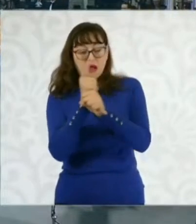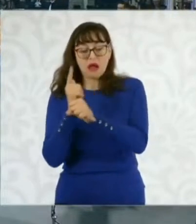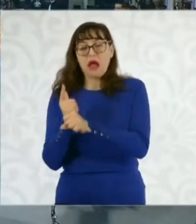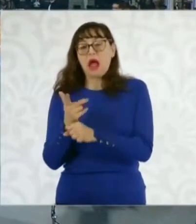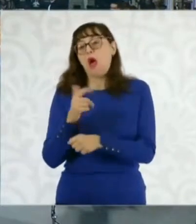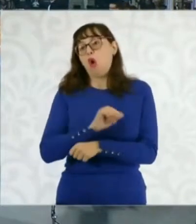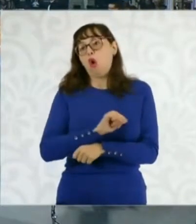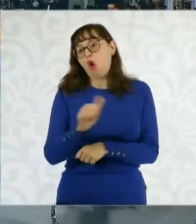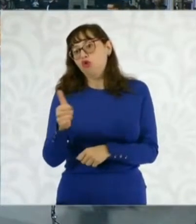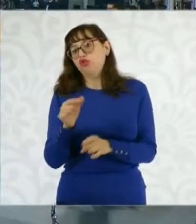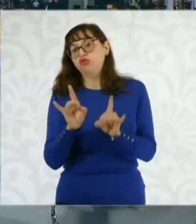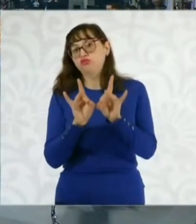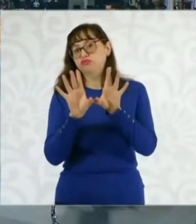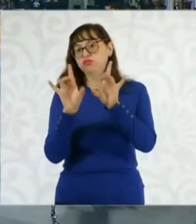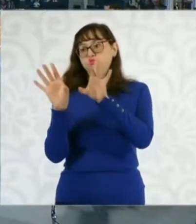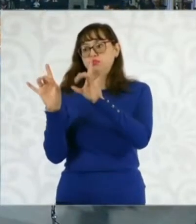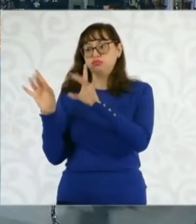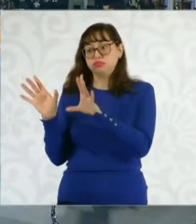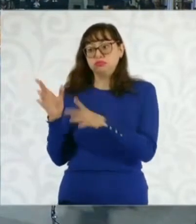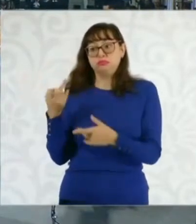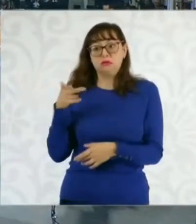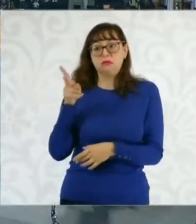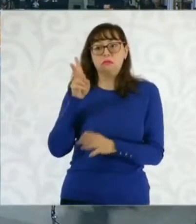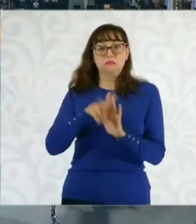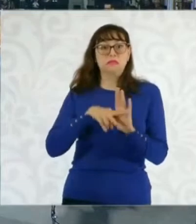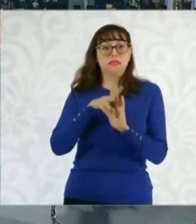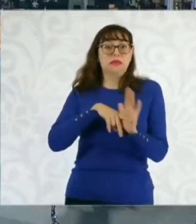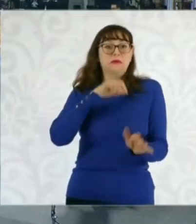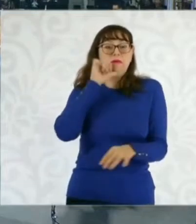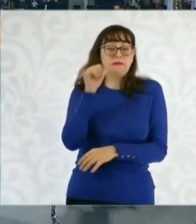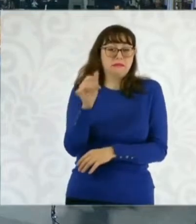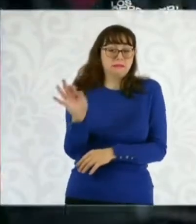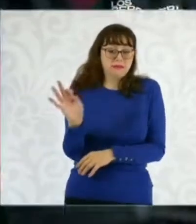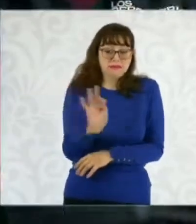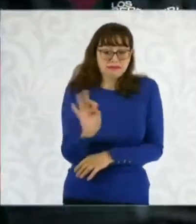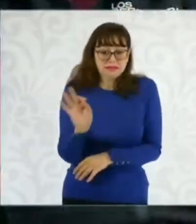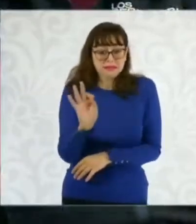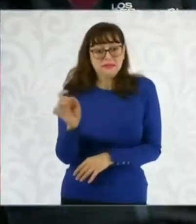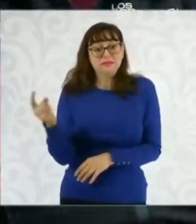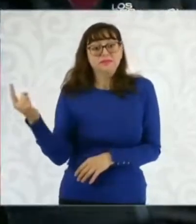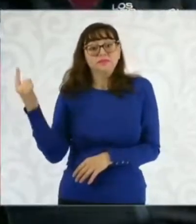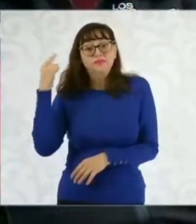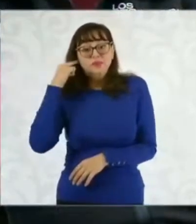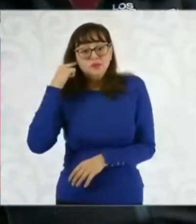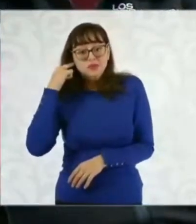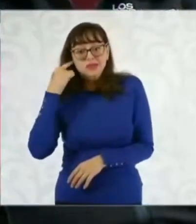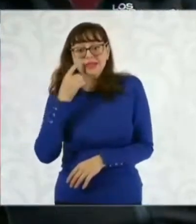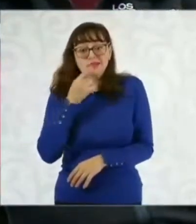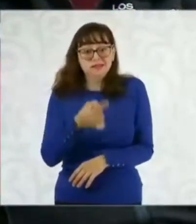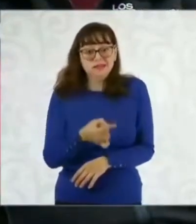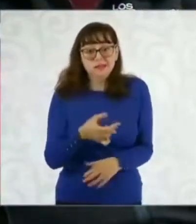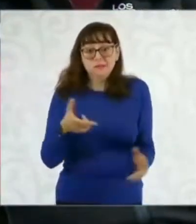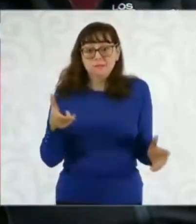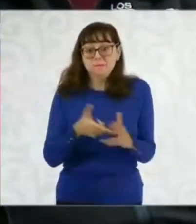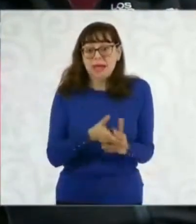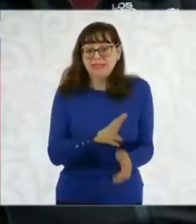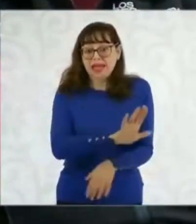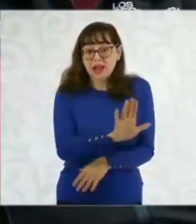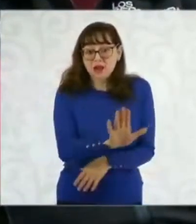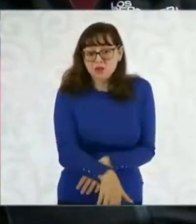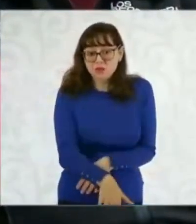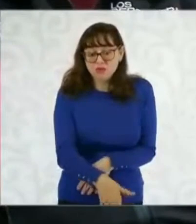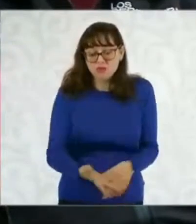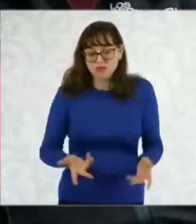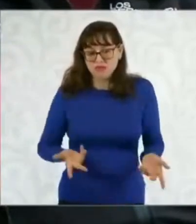sabrá porque no ha habido este tipo de evidencias en las que incluso en este último video se escucha cuando dicen mátalo? Pero en otros casos